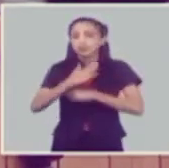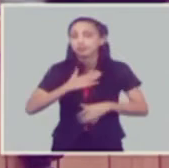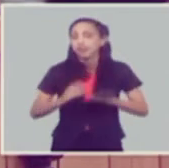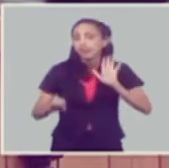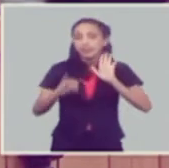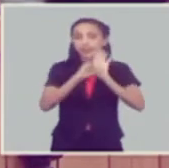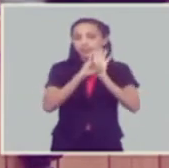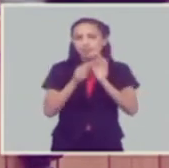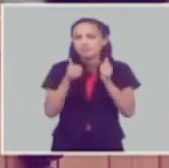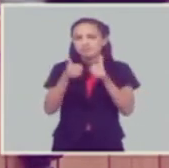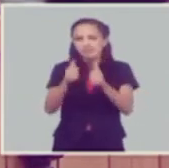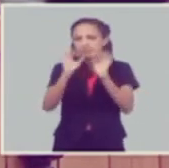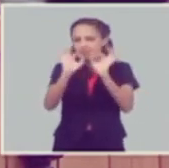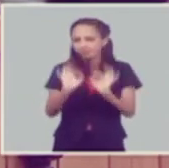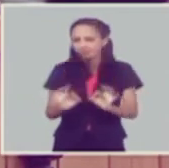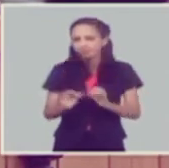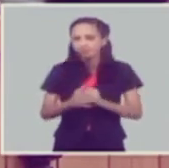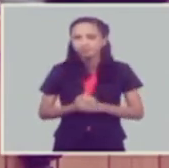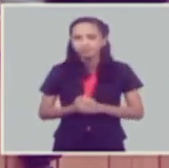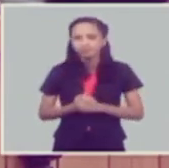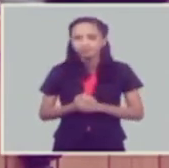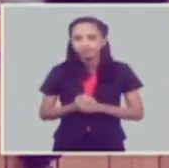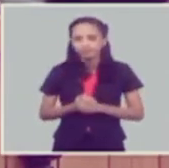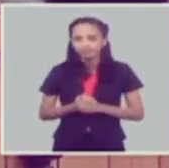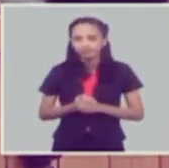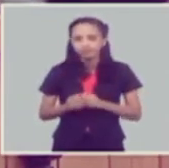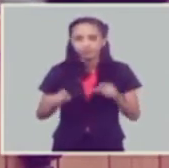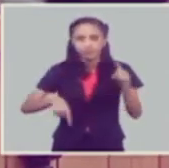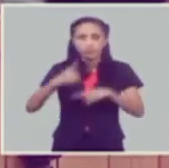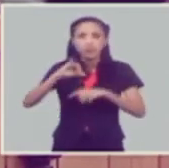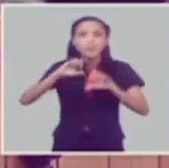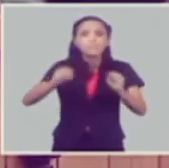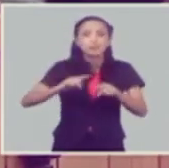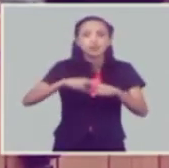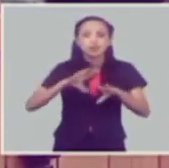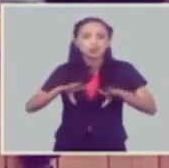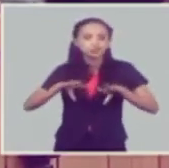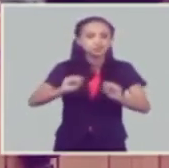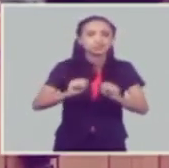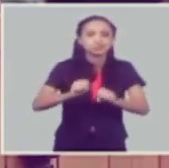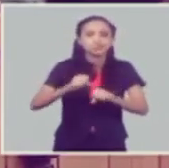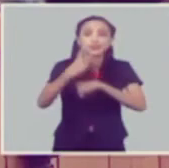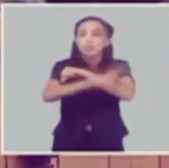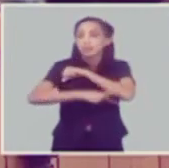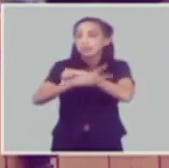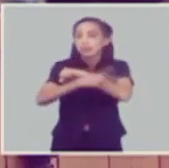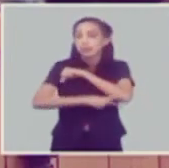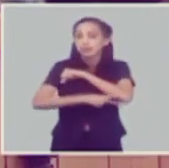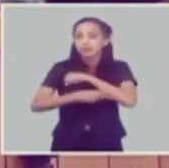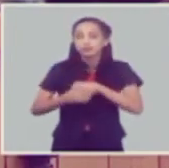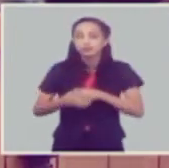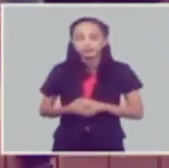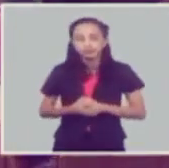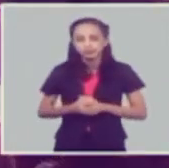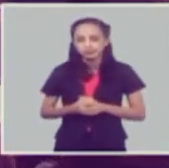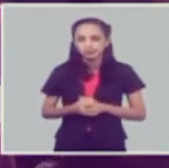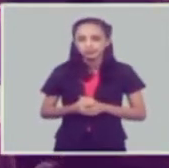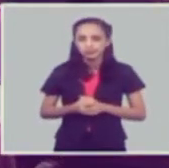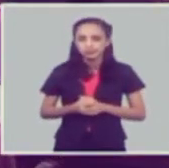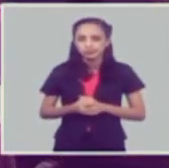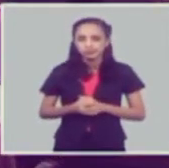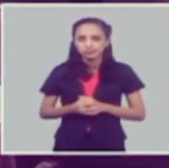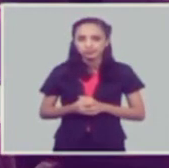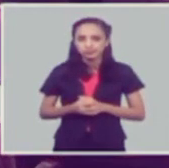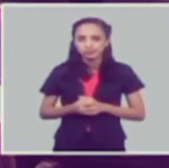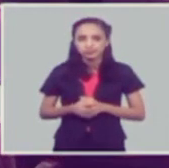muy bien definida, batiéndose contra un imperio por su independencia y contra otro por la soberanía. De su